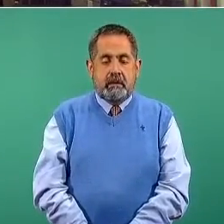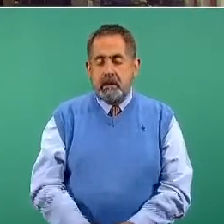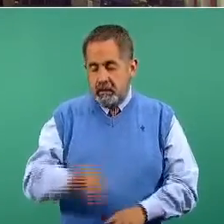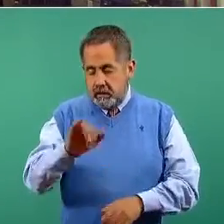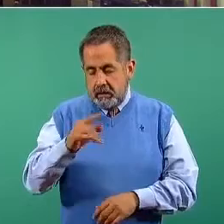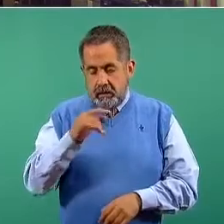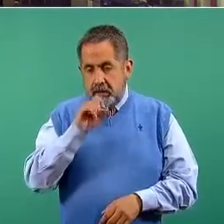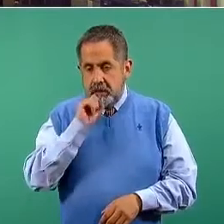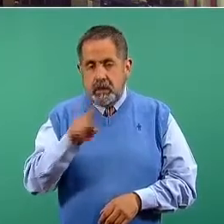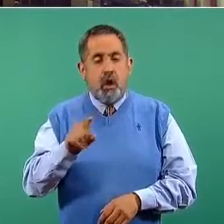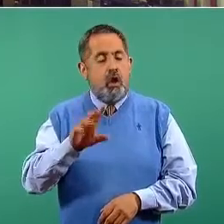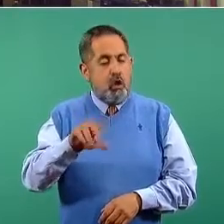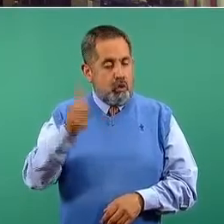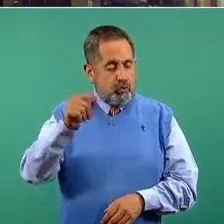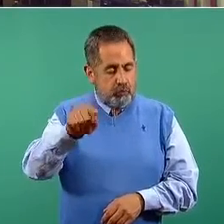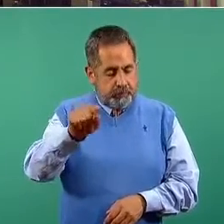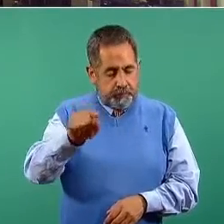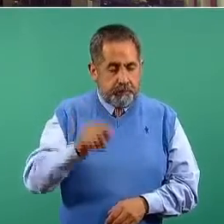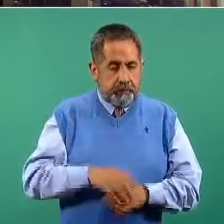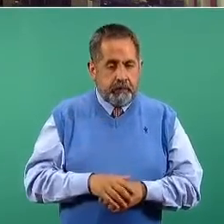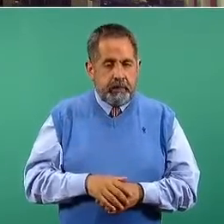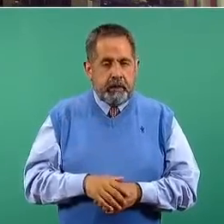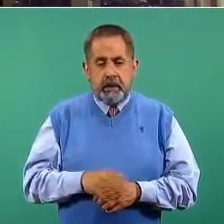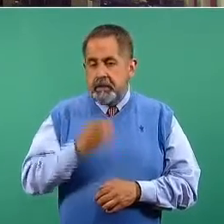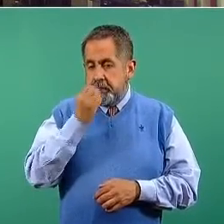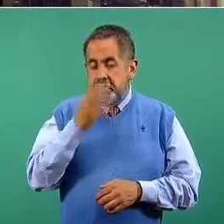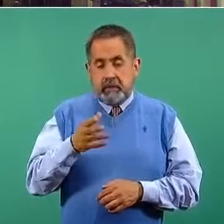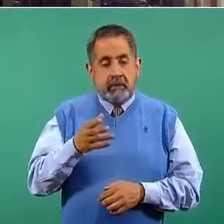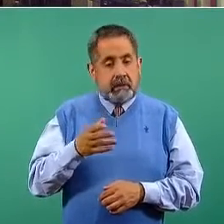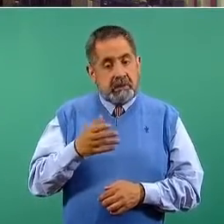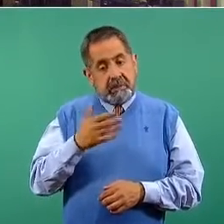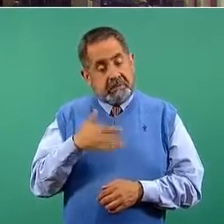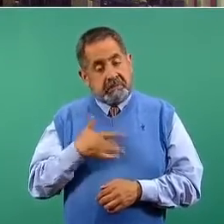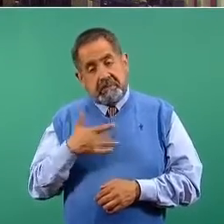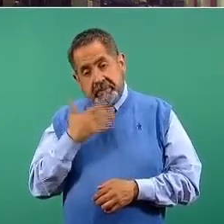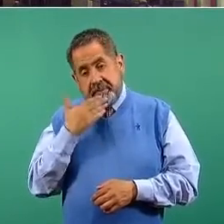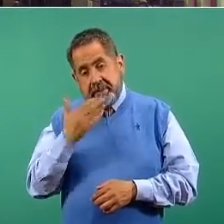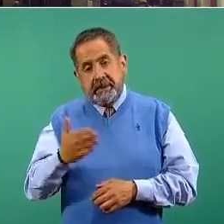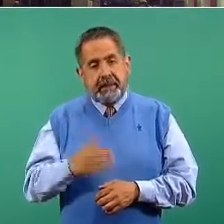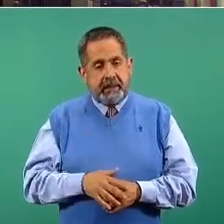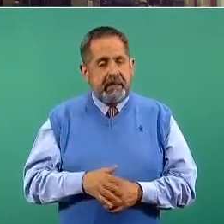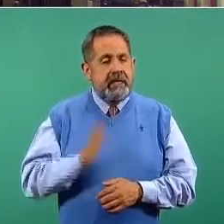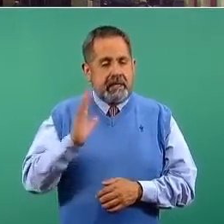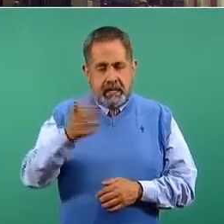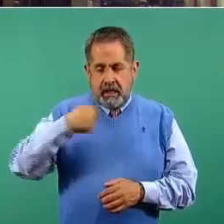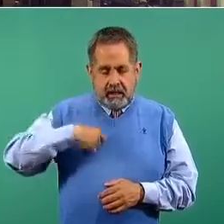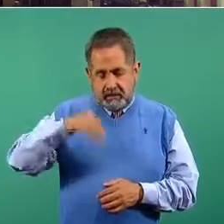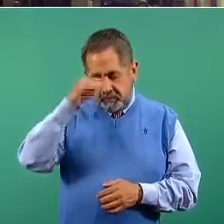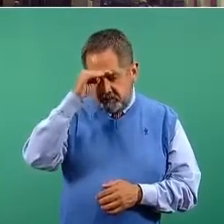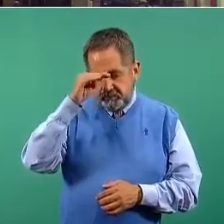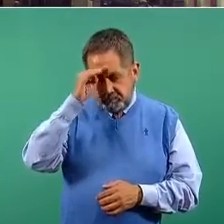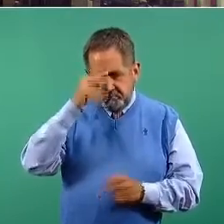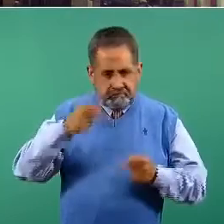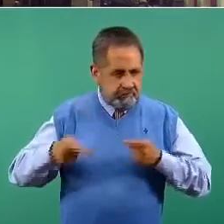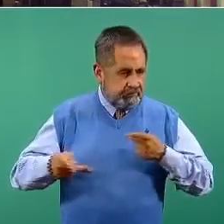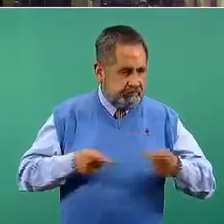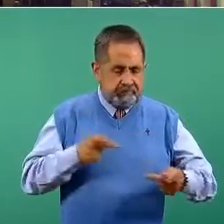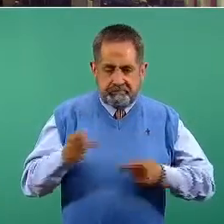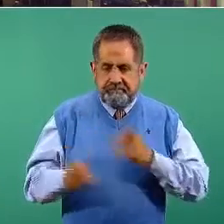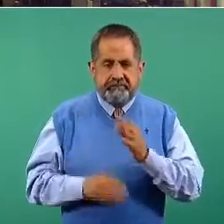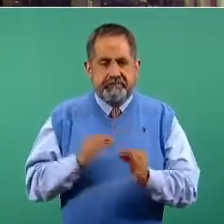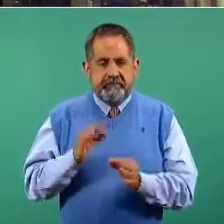Sí, muchas gracias. Esto es otro elemento interesante y alentador, porque ya lo tenemos contemplado y estamos preparados para